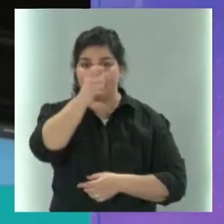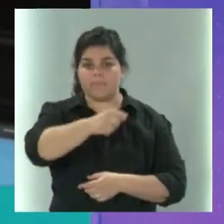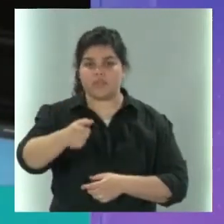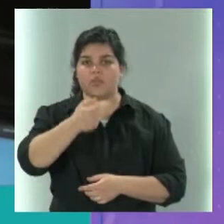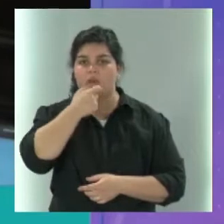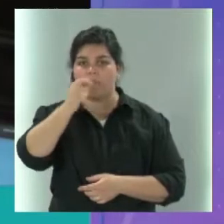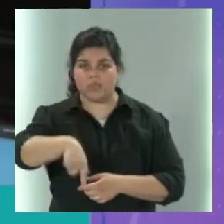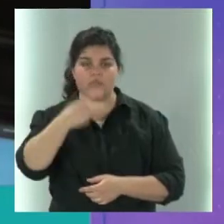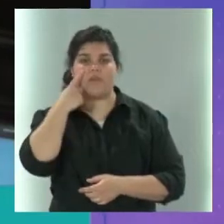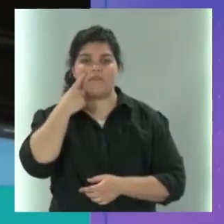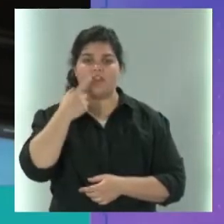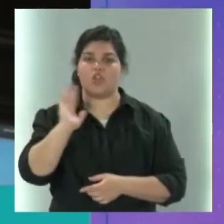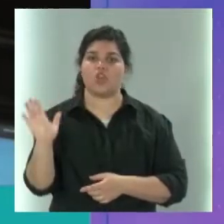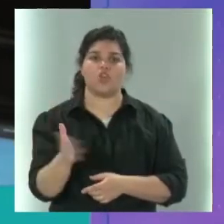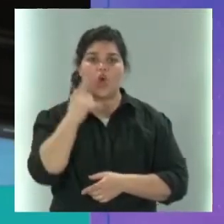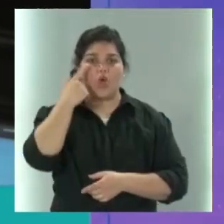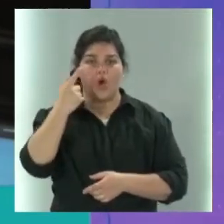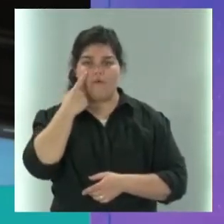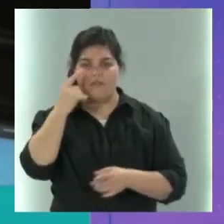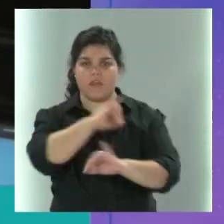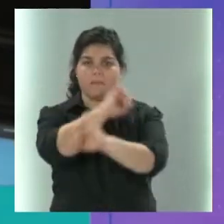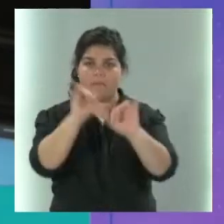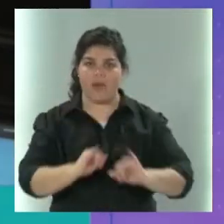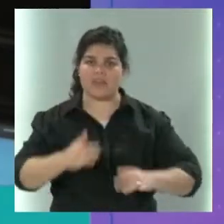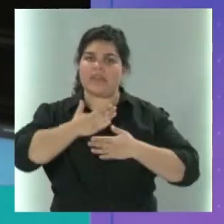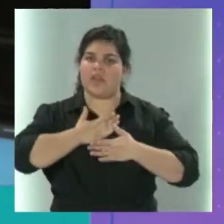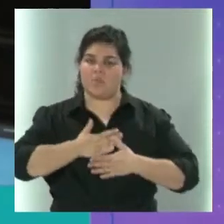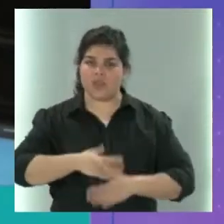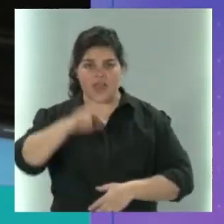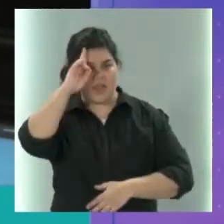provincia vivamos en paz, armonía, respeto.